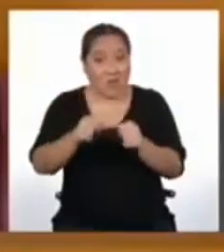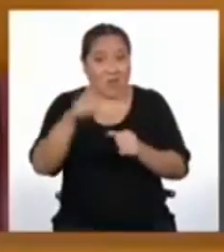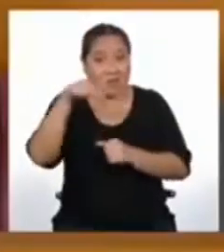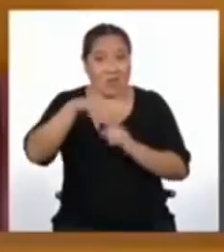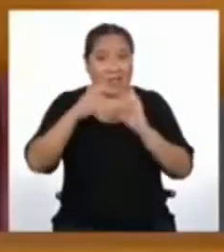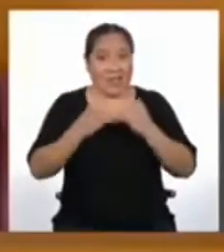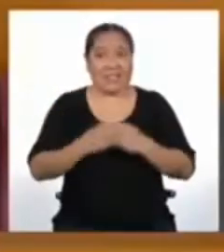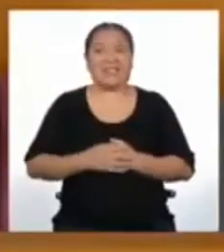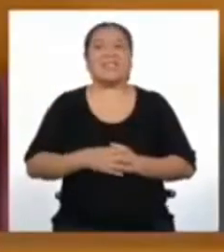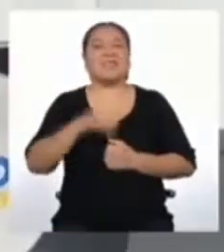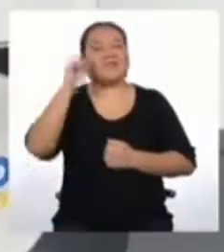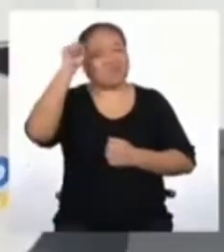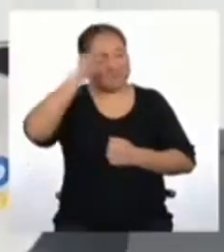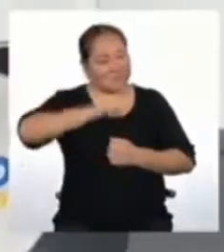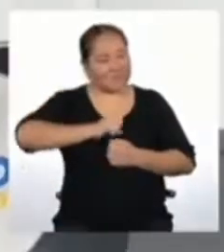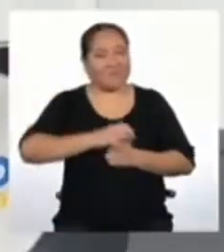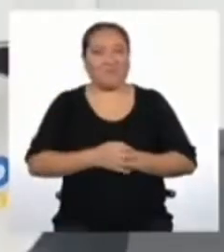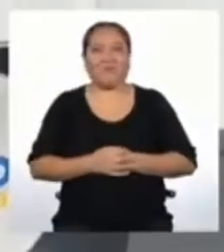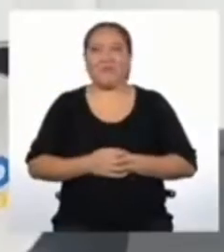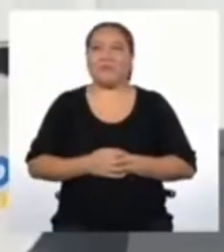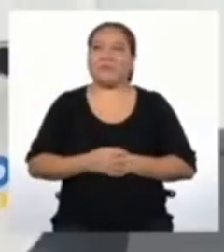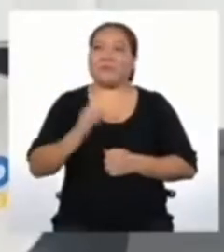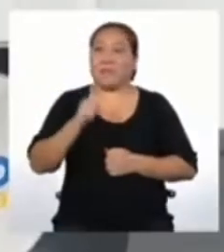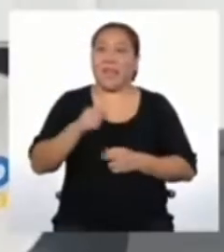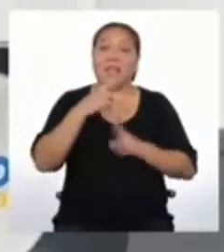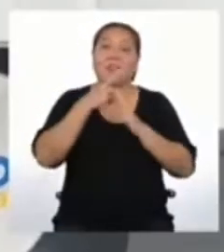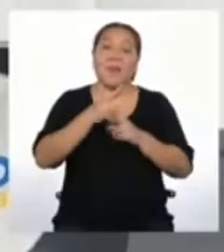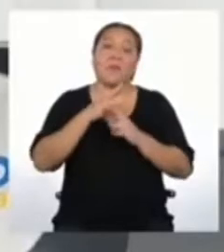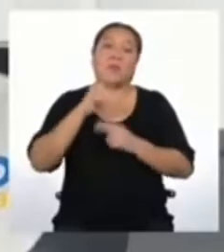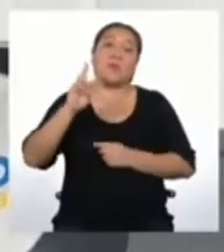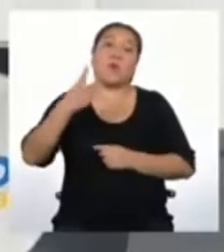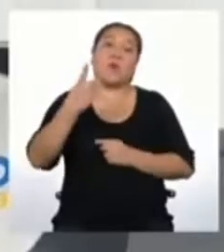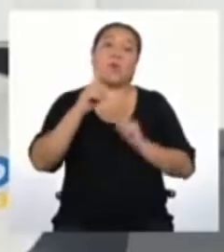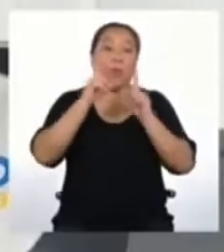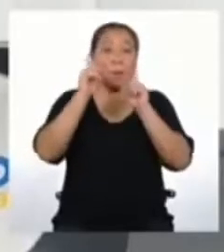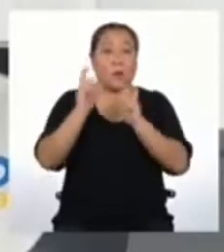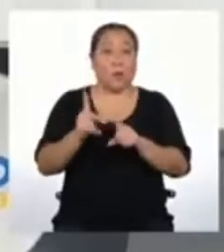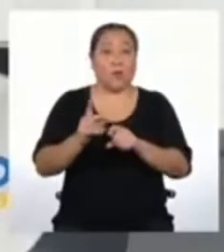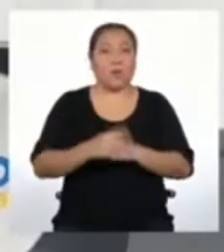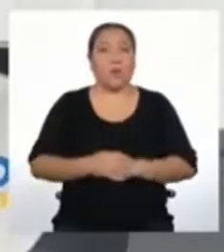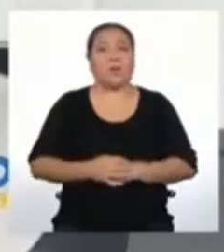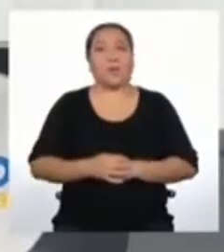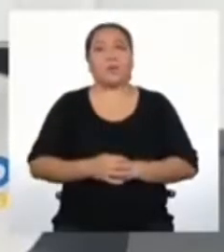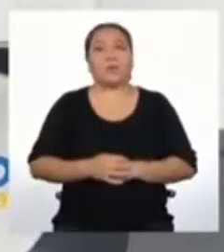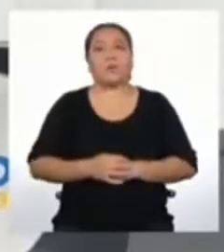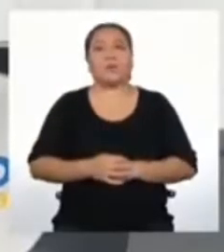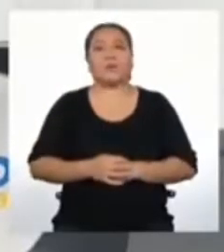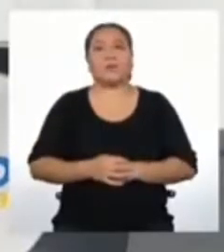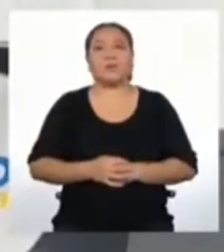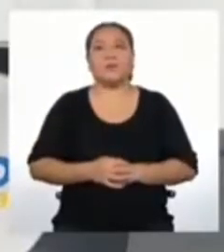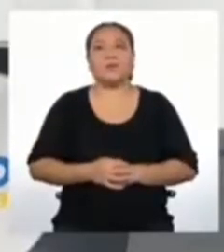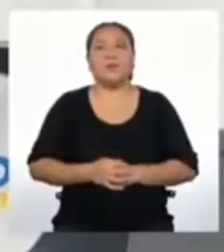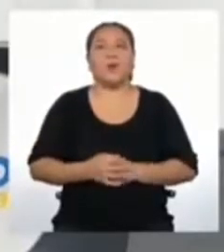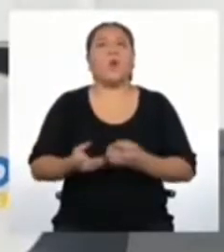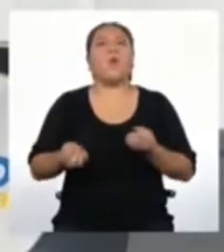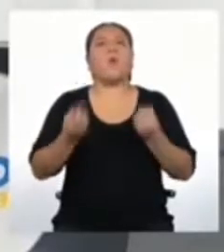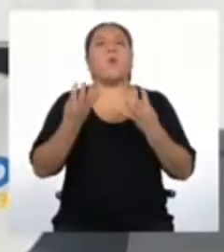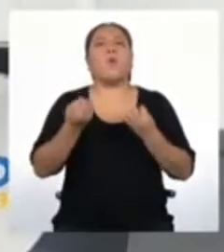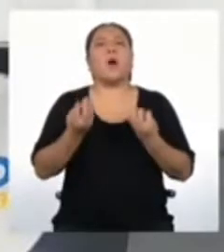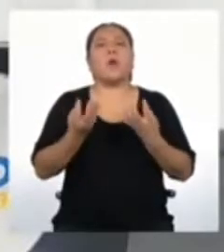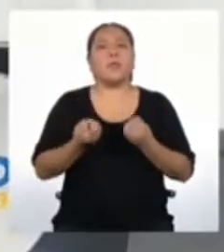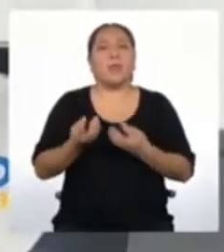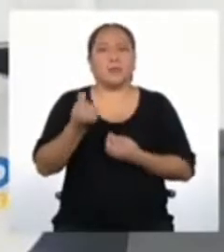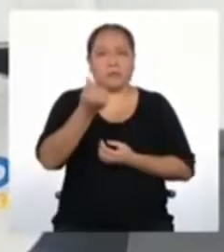entonces? Así es. Acabábamos de responder la segunda pregunta. ¿Cuánto fue el ingreso total de ventas en los 8 primeros